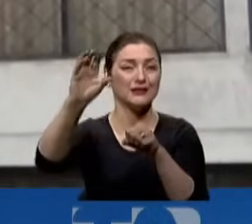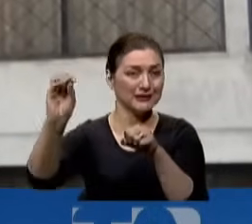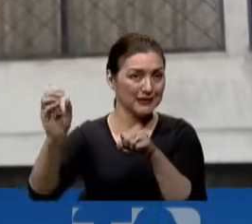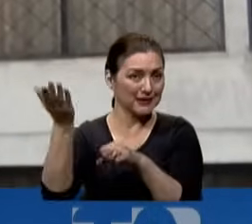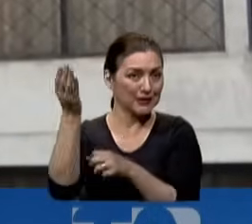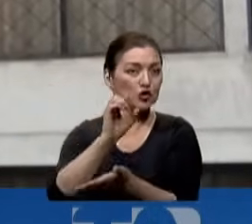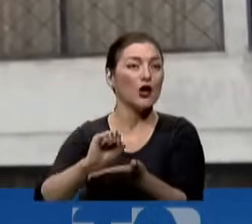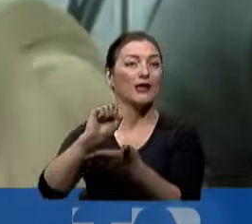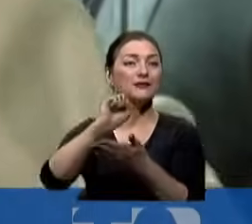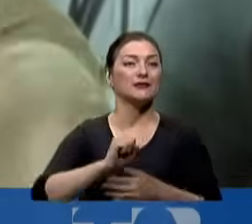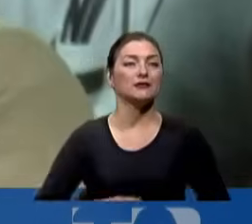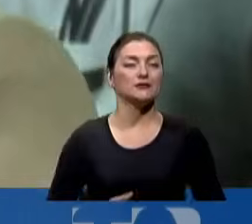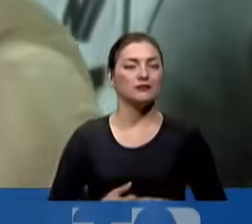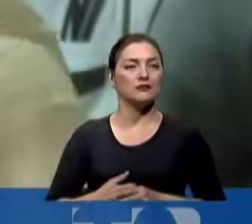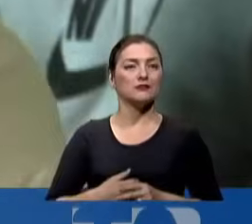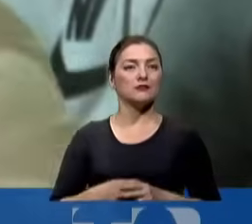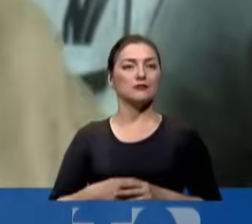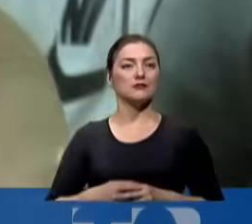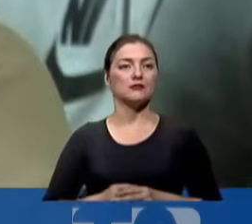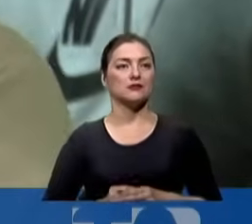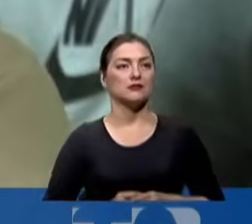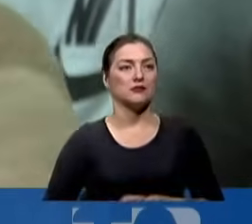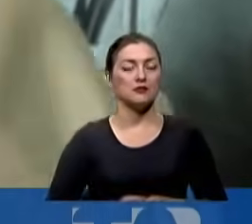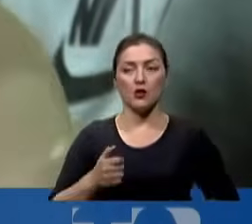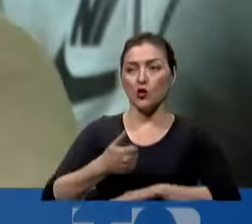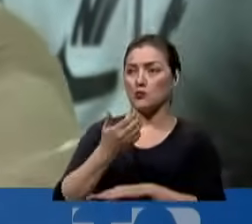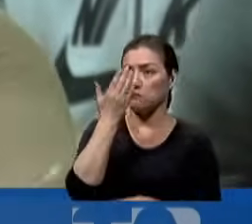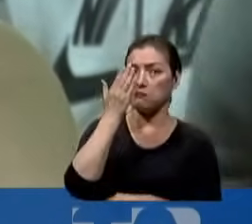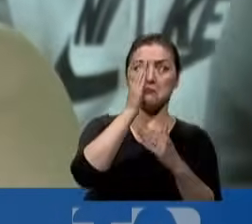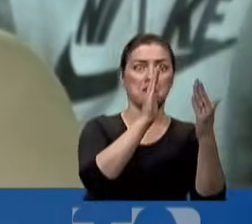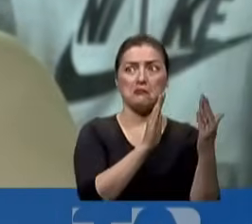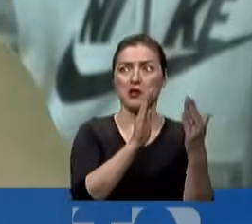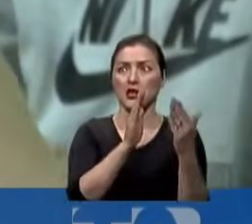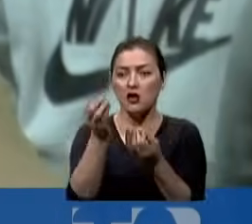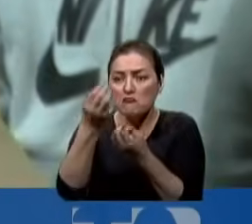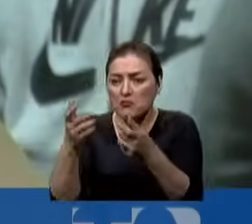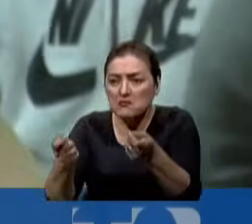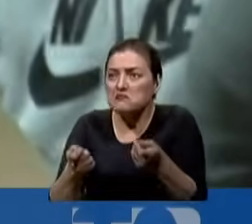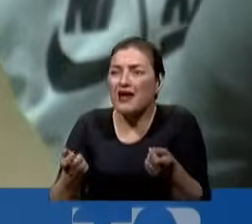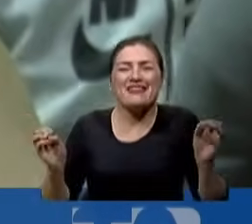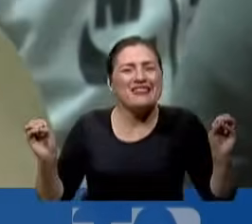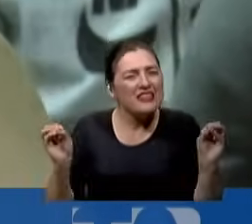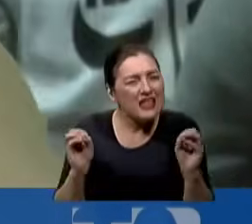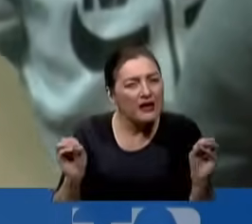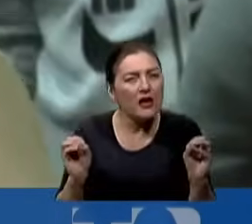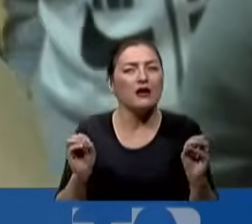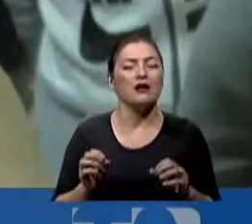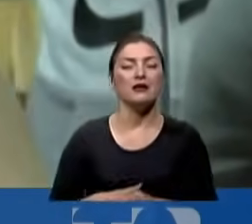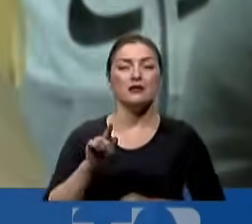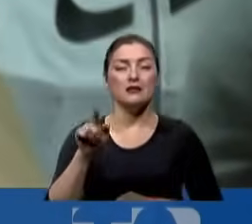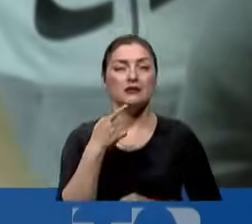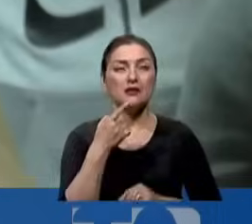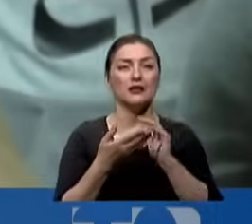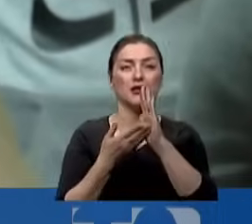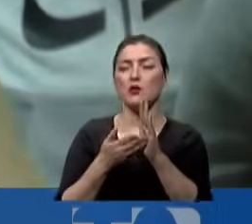400 viviendas de Solanda. Y no han dado la cara ni presentan ningún informe. Y lo que es más, les están